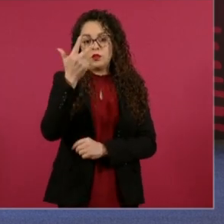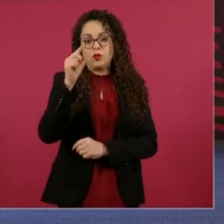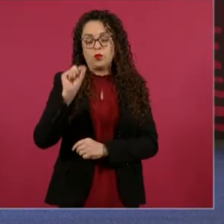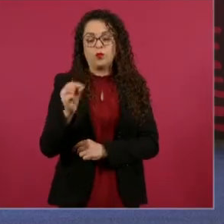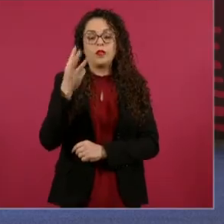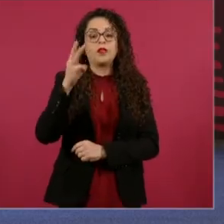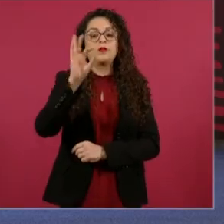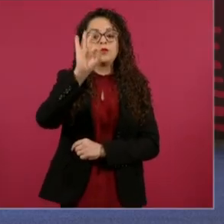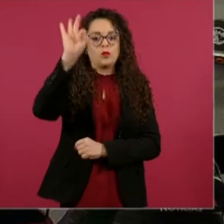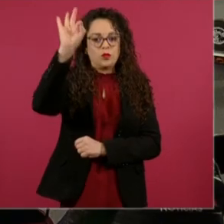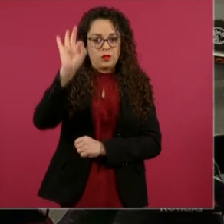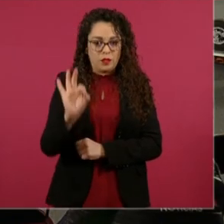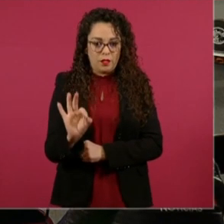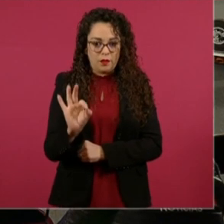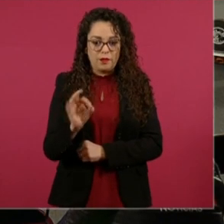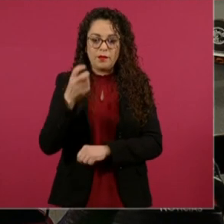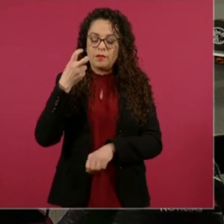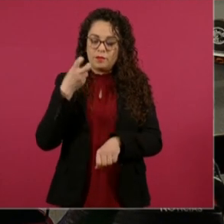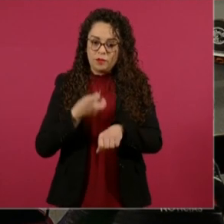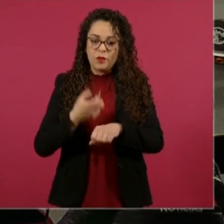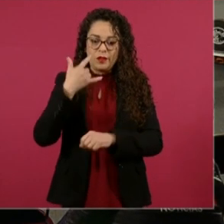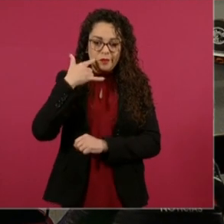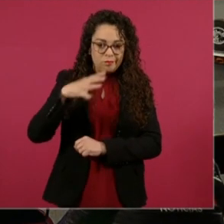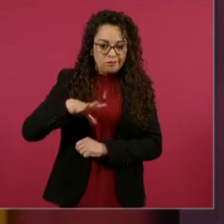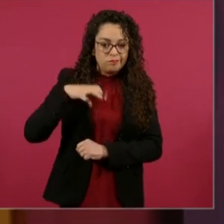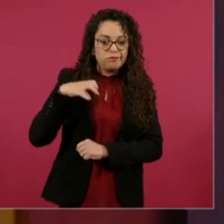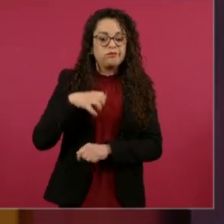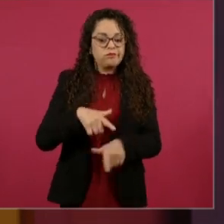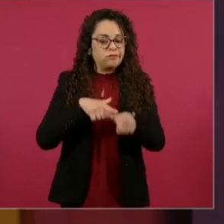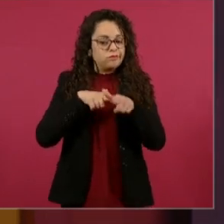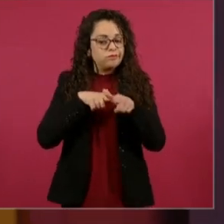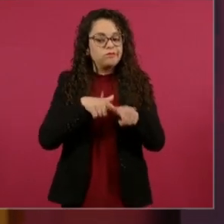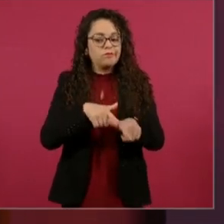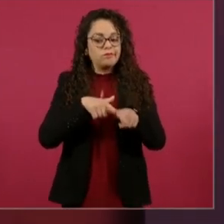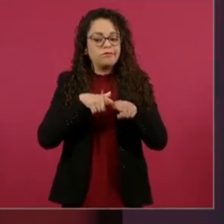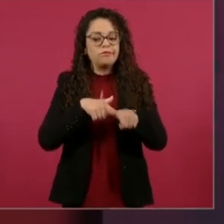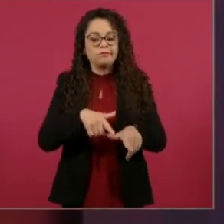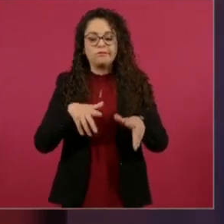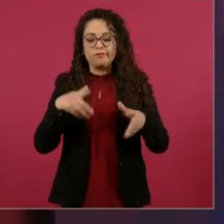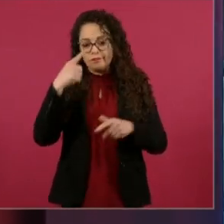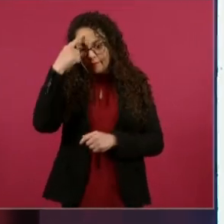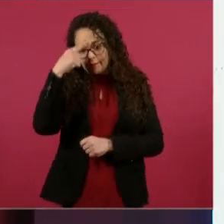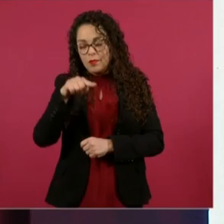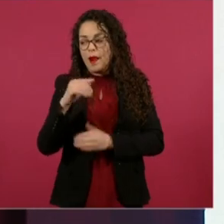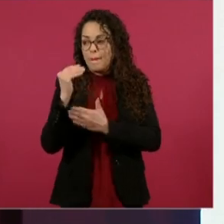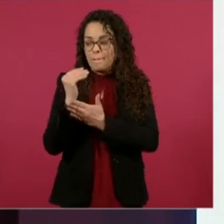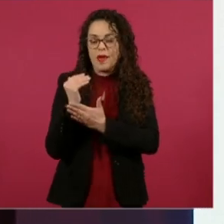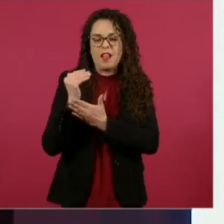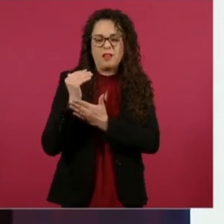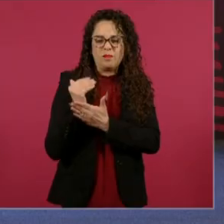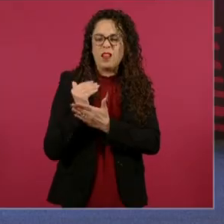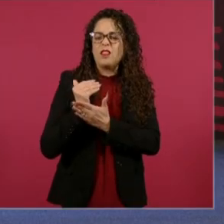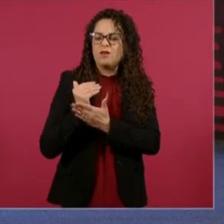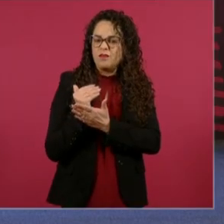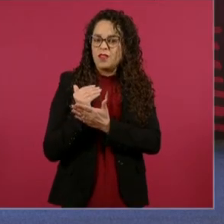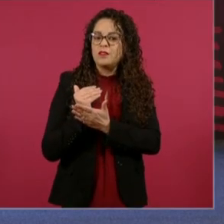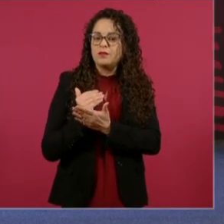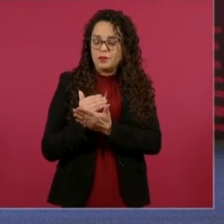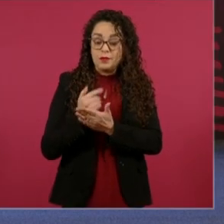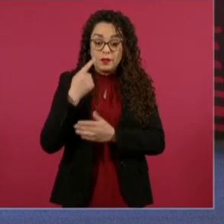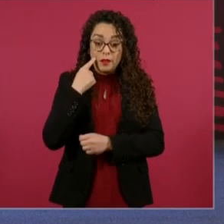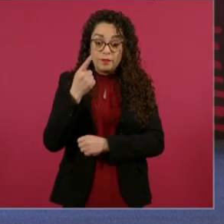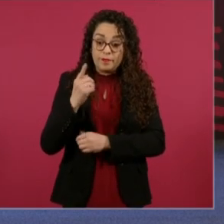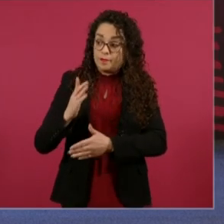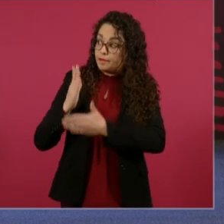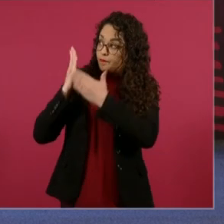78.3% y seguimos trabajando con buenos resultados en este delito. Adelante. Aquí está, por ejemplo, que se